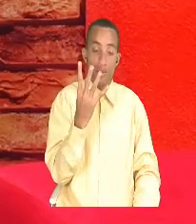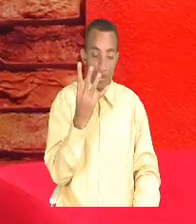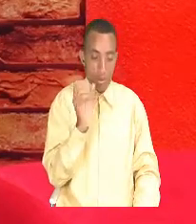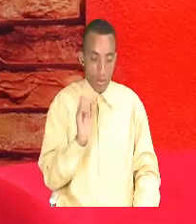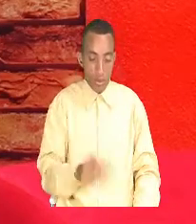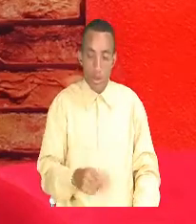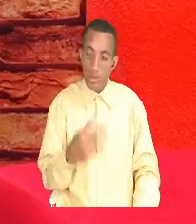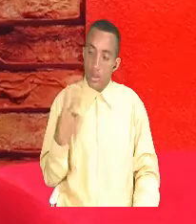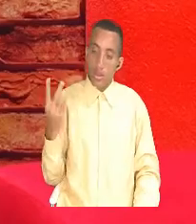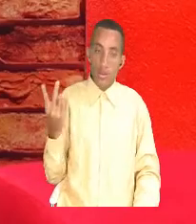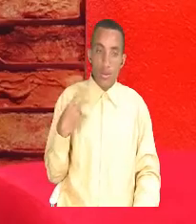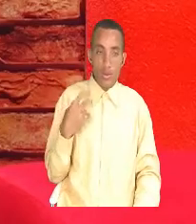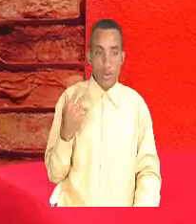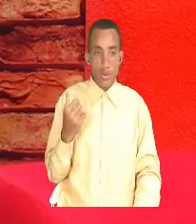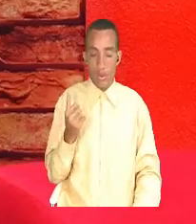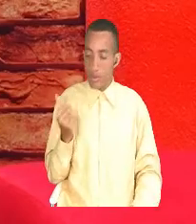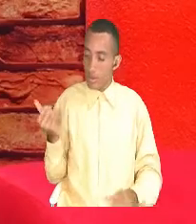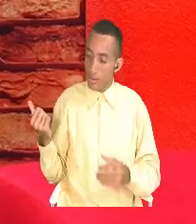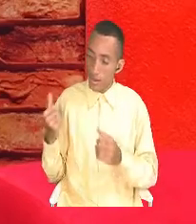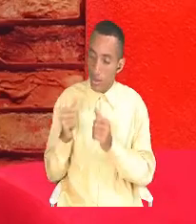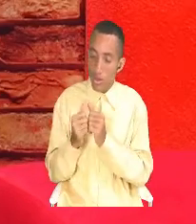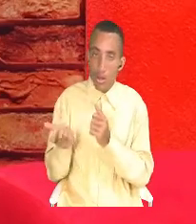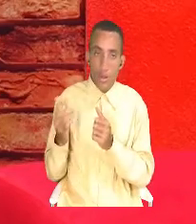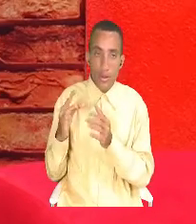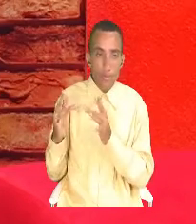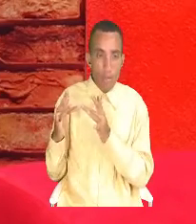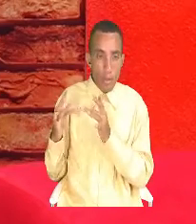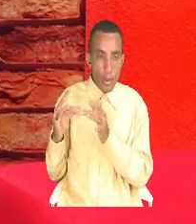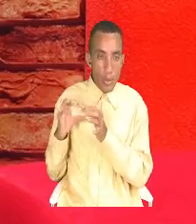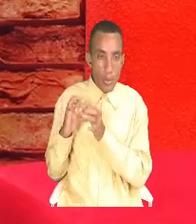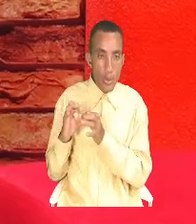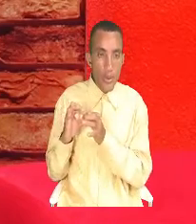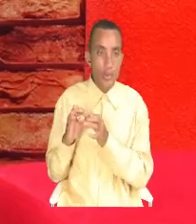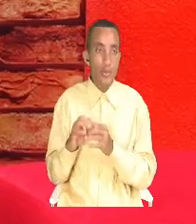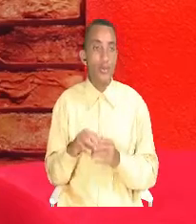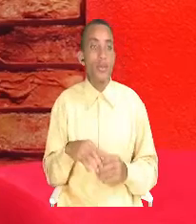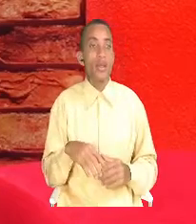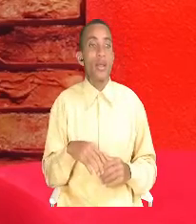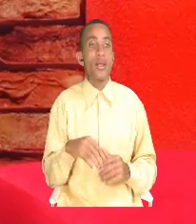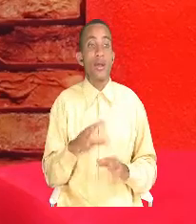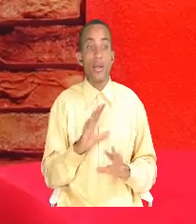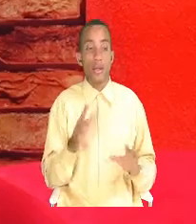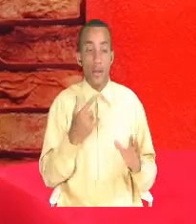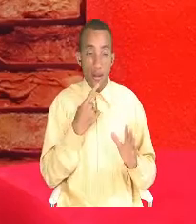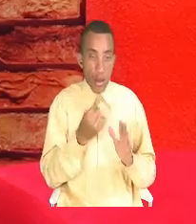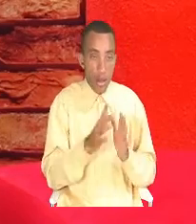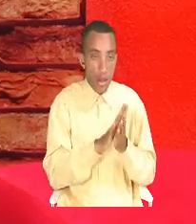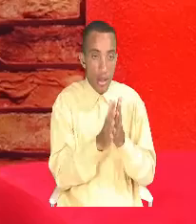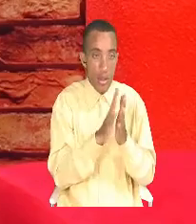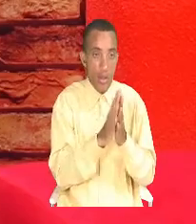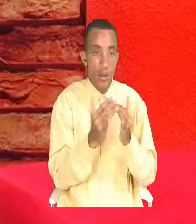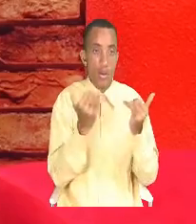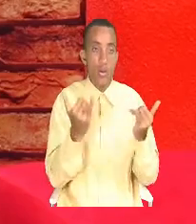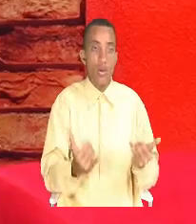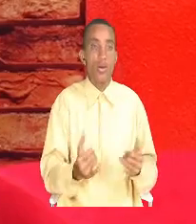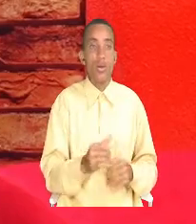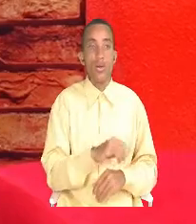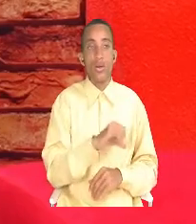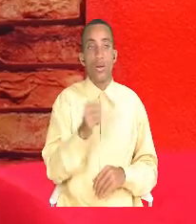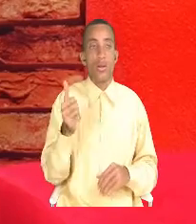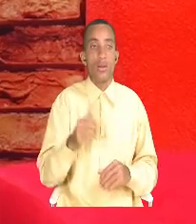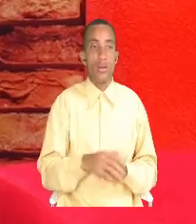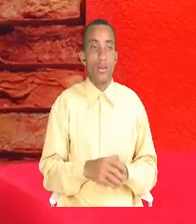se reencuentre consigo misma. Siempre tienen que ir a vivir la experiencia, porque una cosa es lo que yo les cuento a ustedes hoy acá, y otra cosa, yo